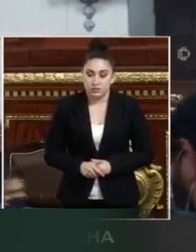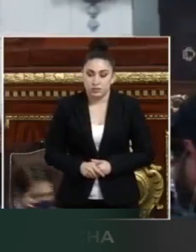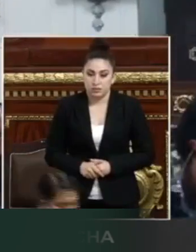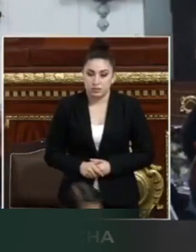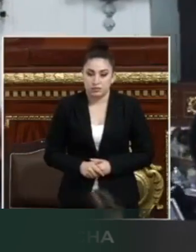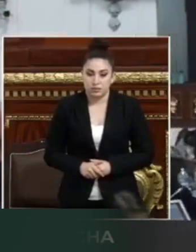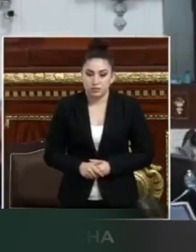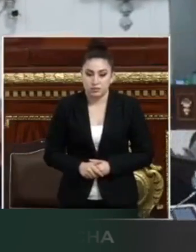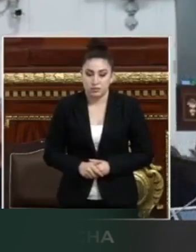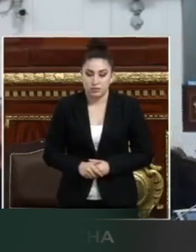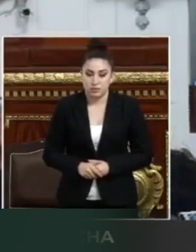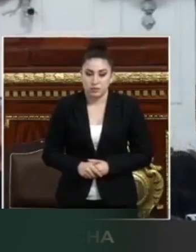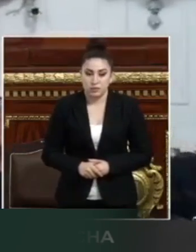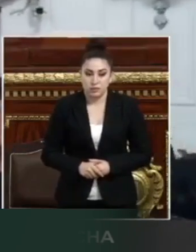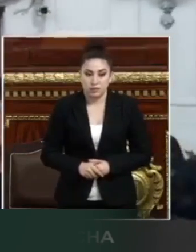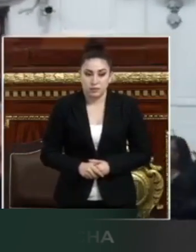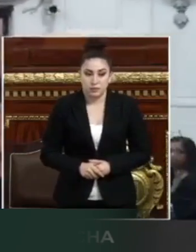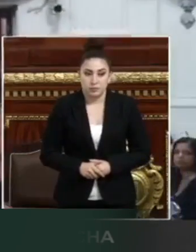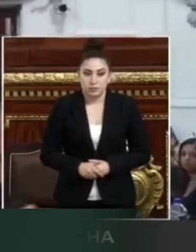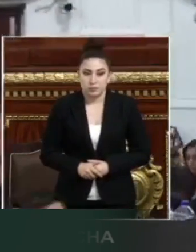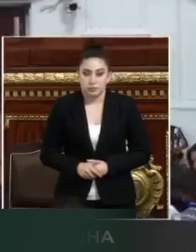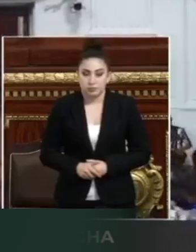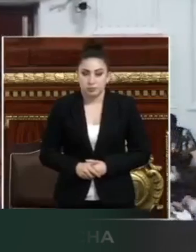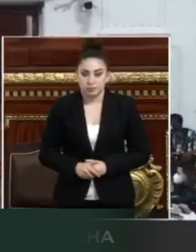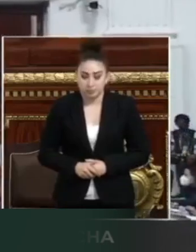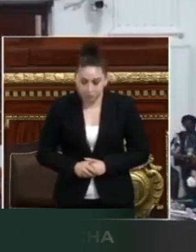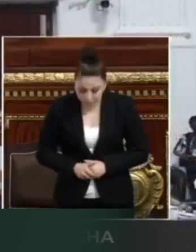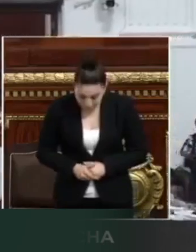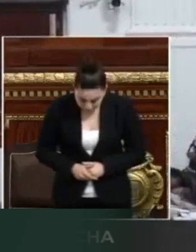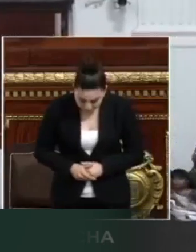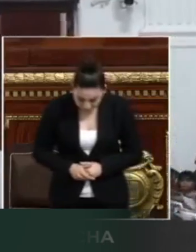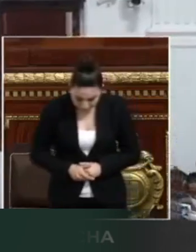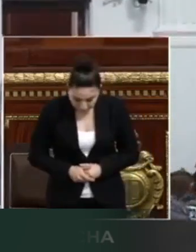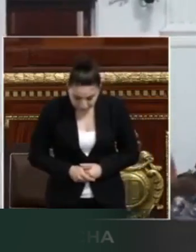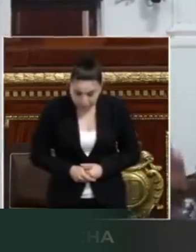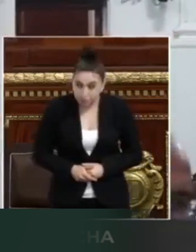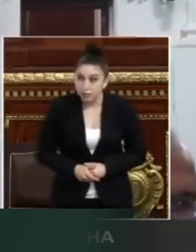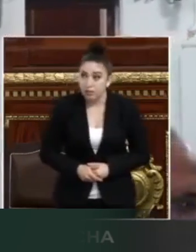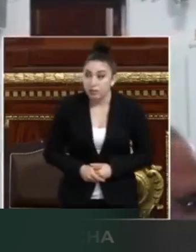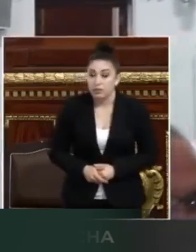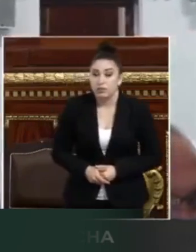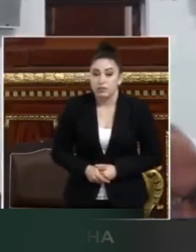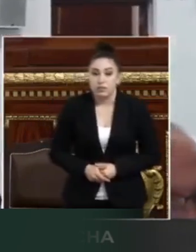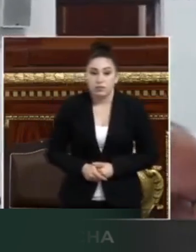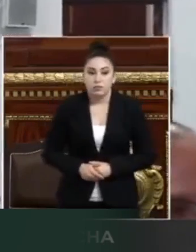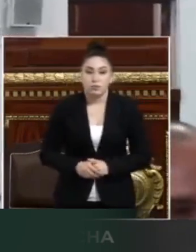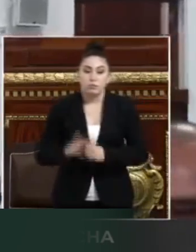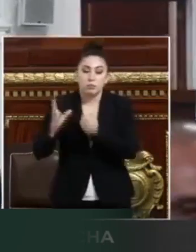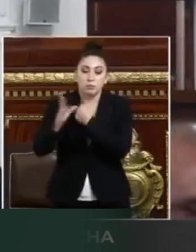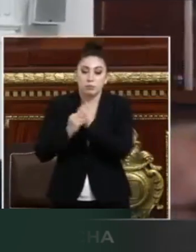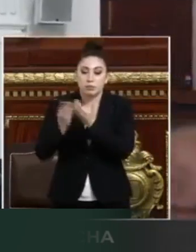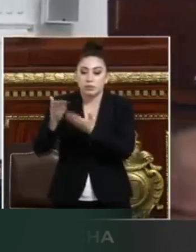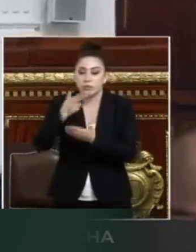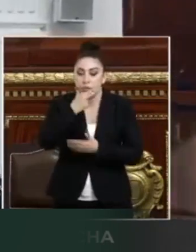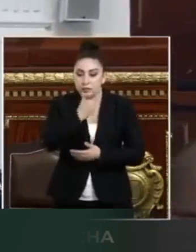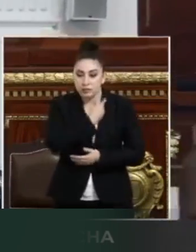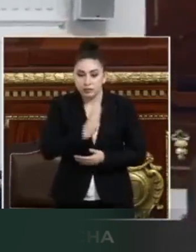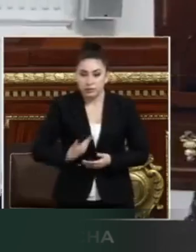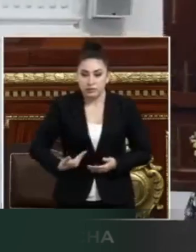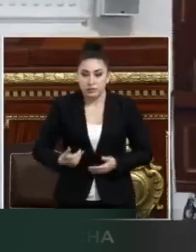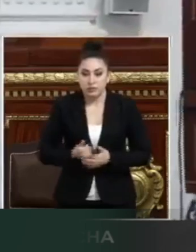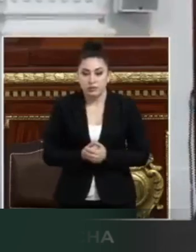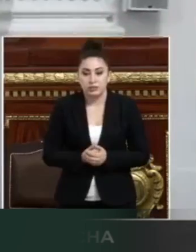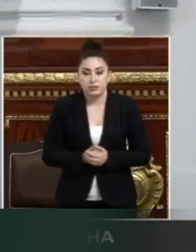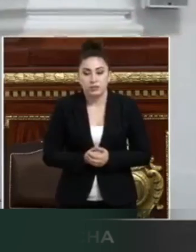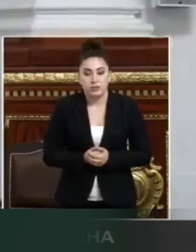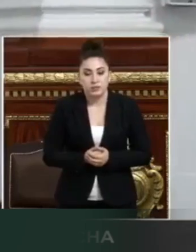de personas el matrimonio infantil, con lo que se impondrían penas de hasta 15 años de prisión a quien a través de intimidaciones